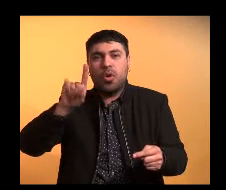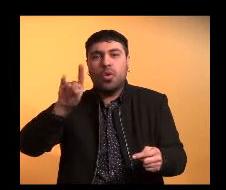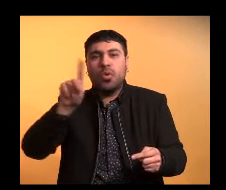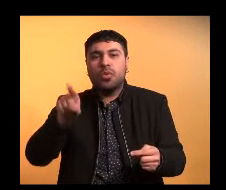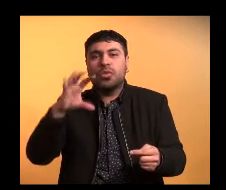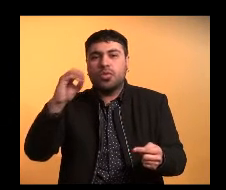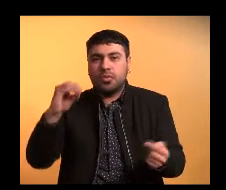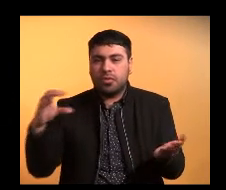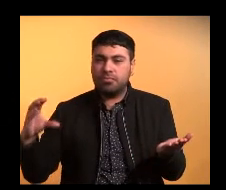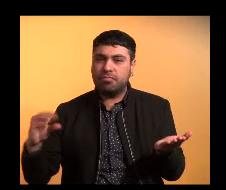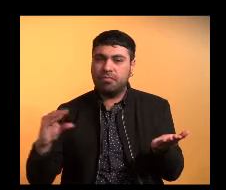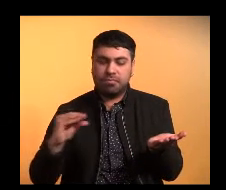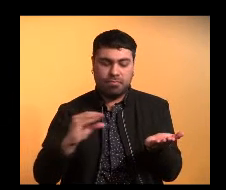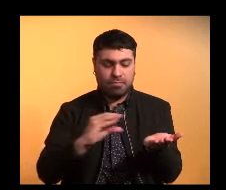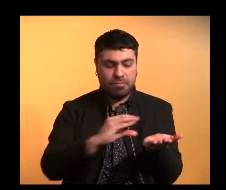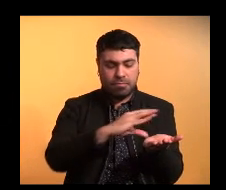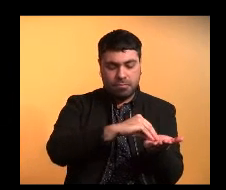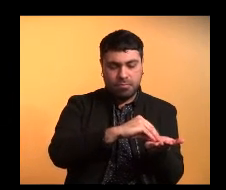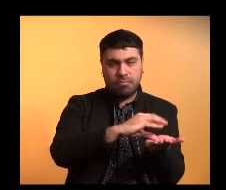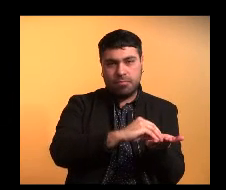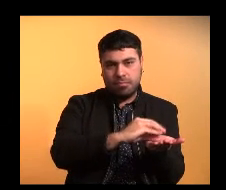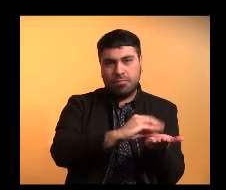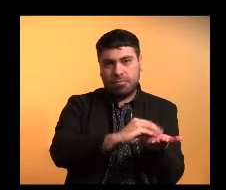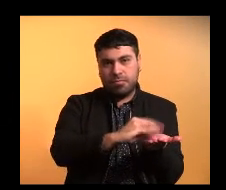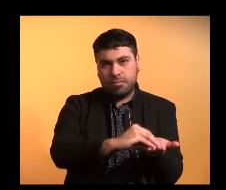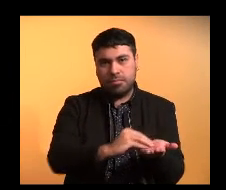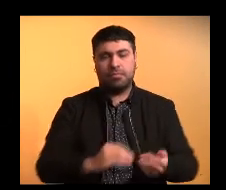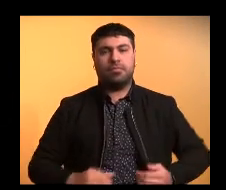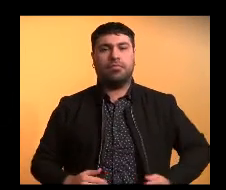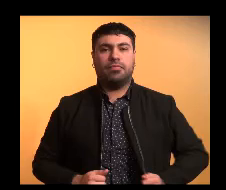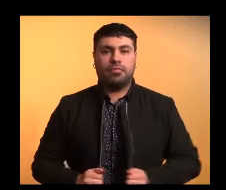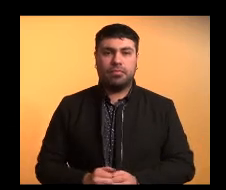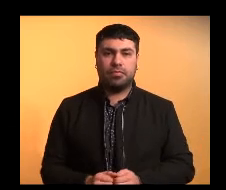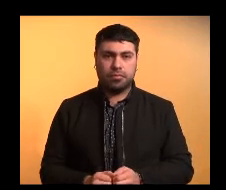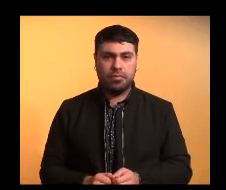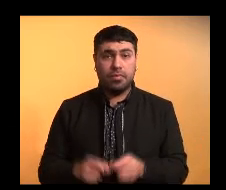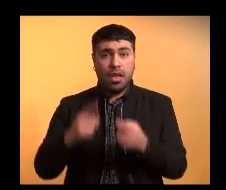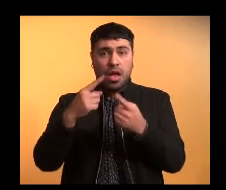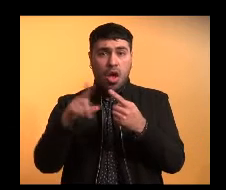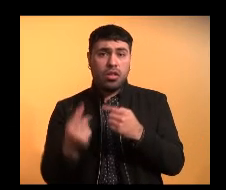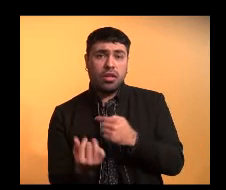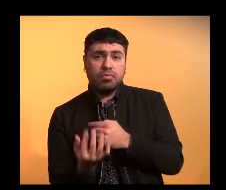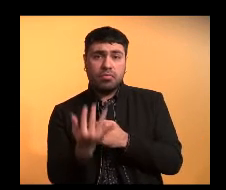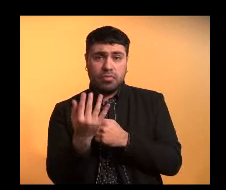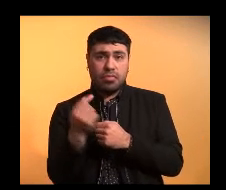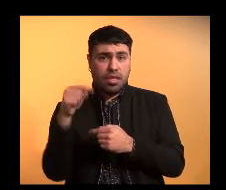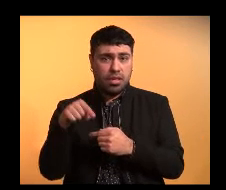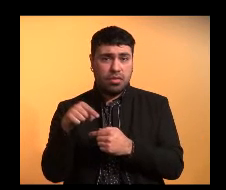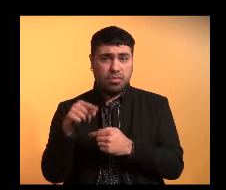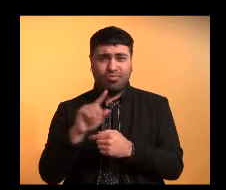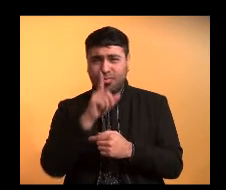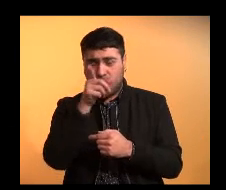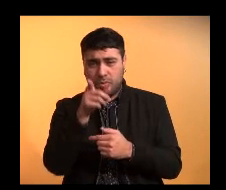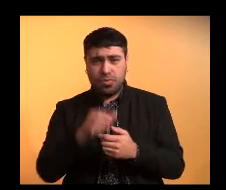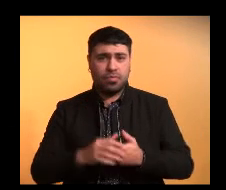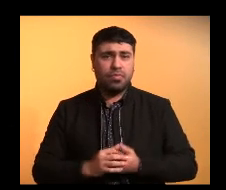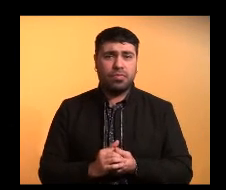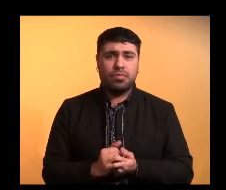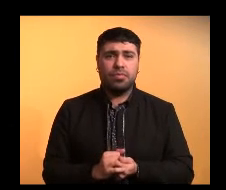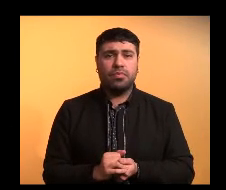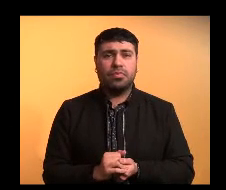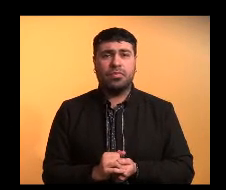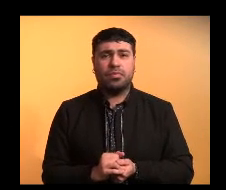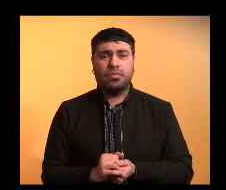herbívoros bien voraces. Esta es otra alga bastante común en algunas zonas de